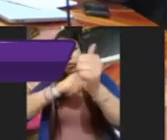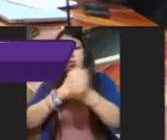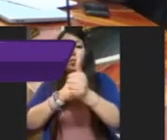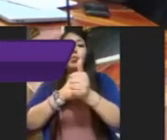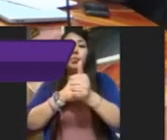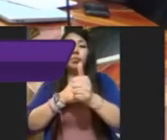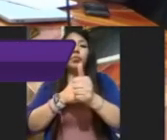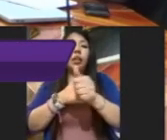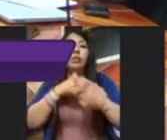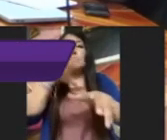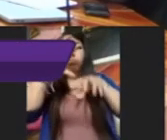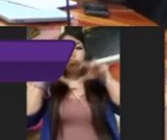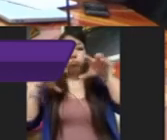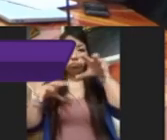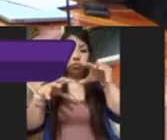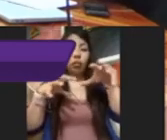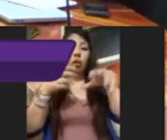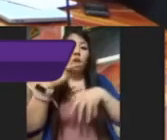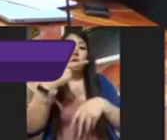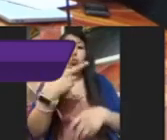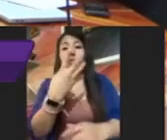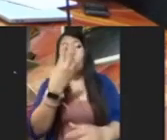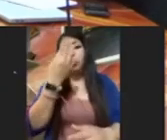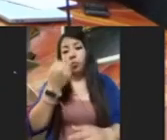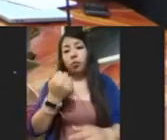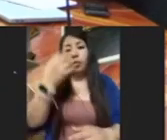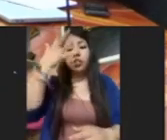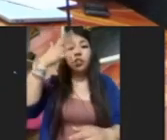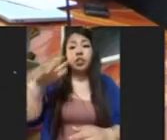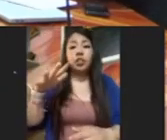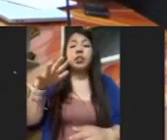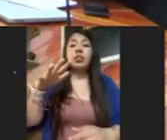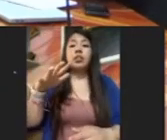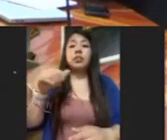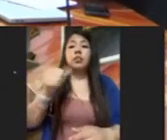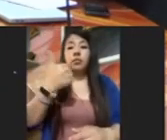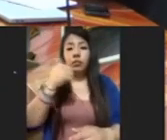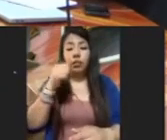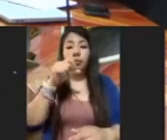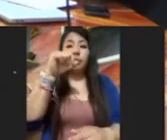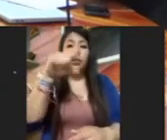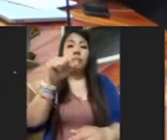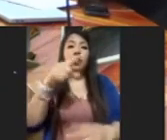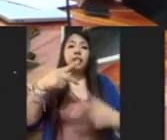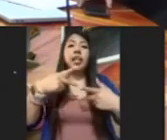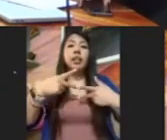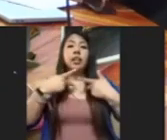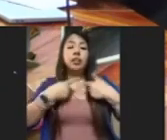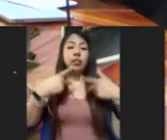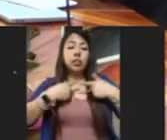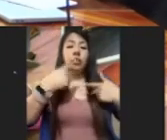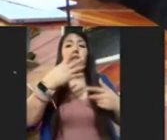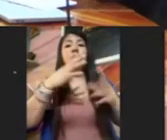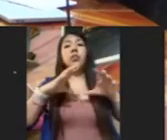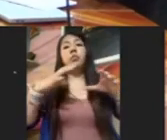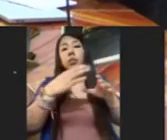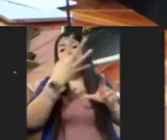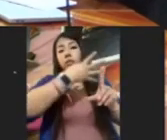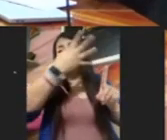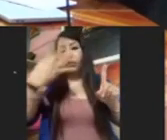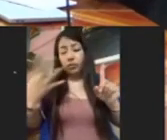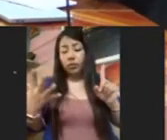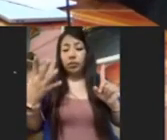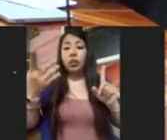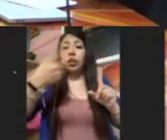electorales locales 8 9 10 y 15 personas de la comunidad lgbtt iqs deberán